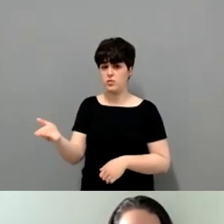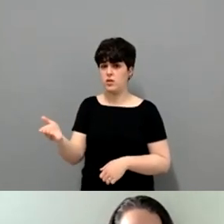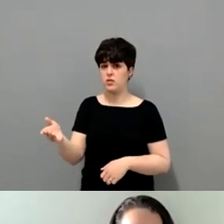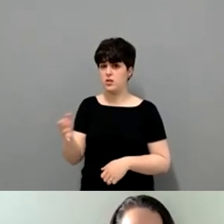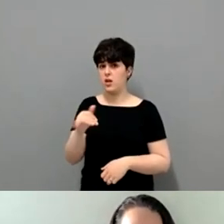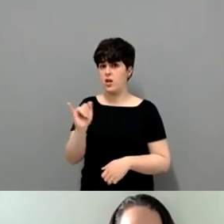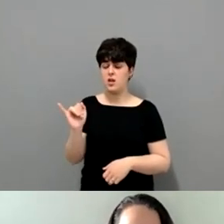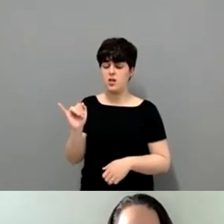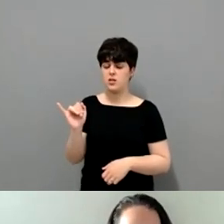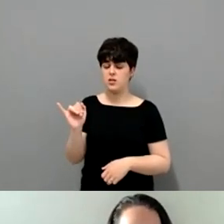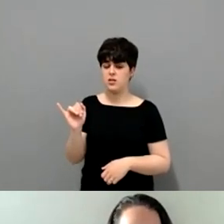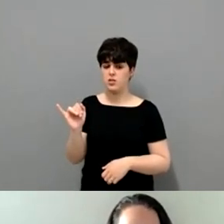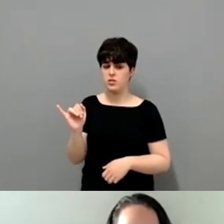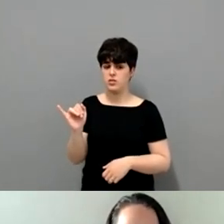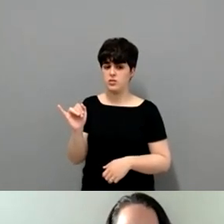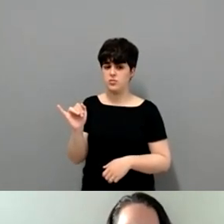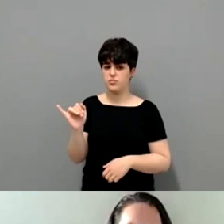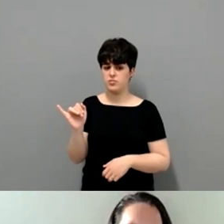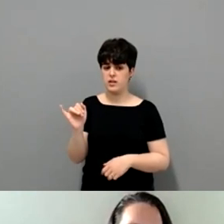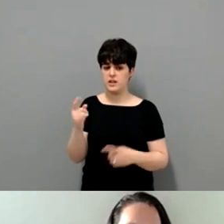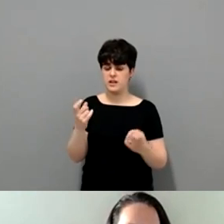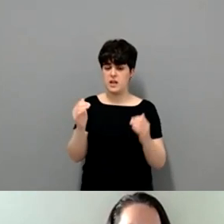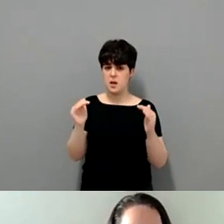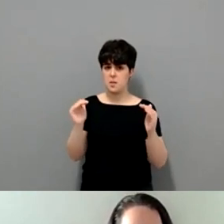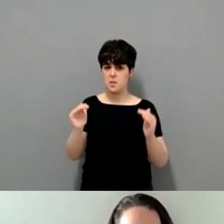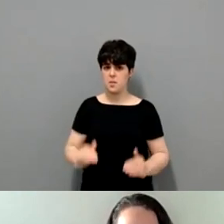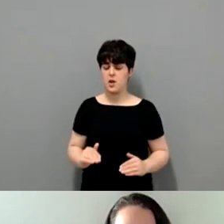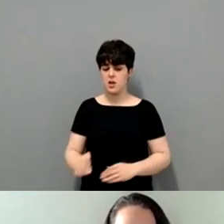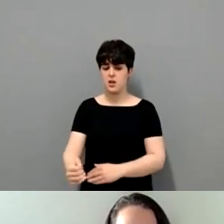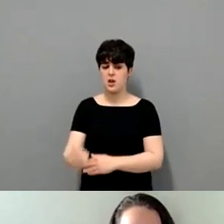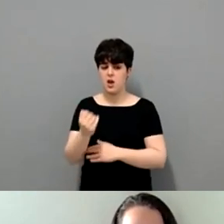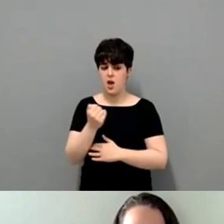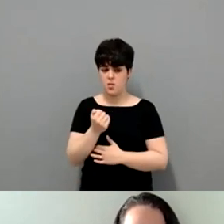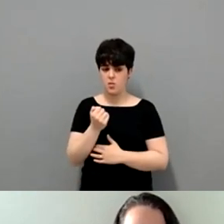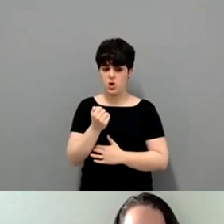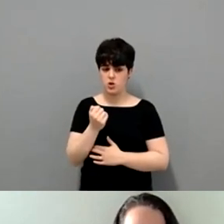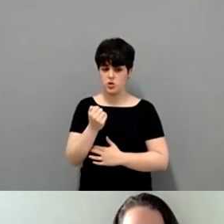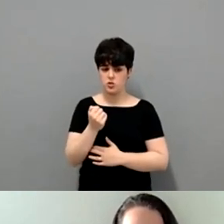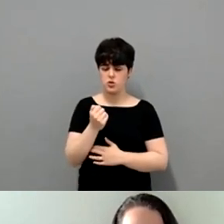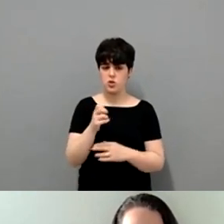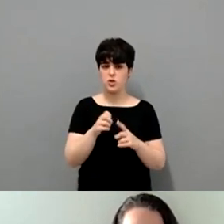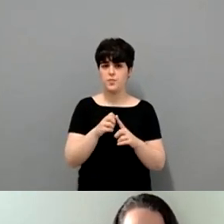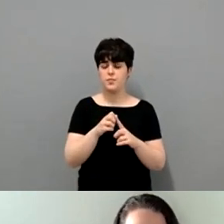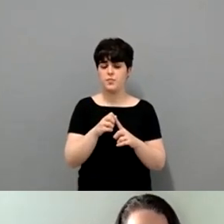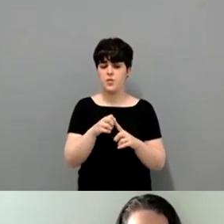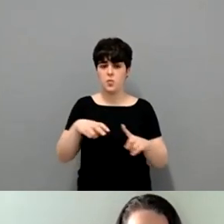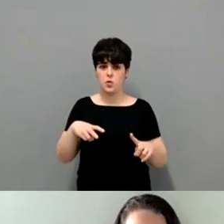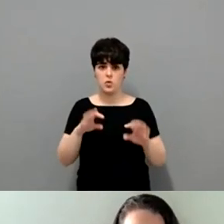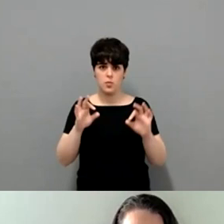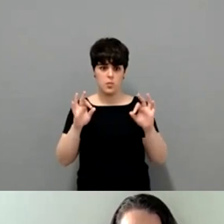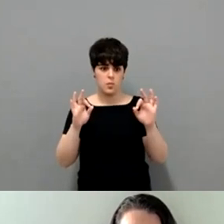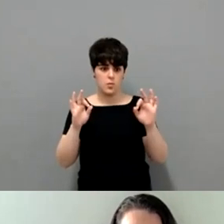tenían menos necesidades de apoyo a nivel físico